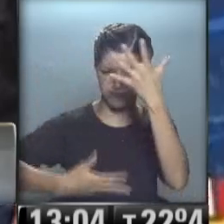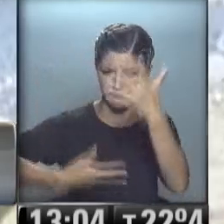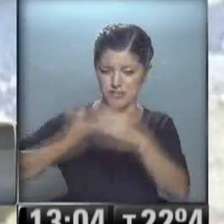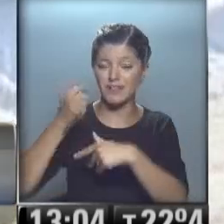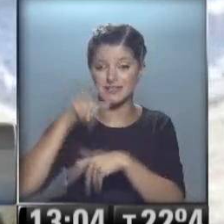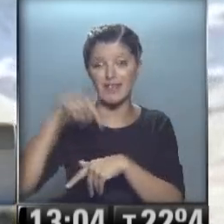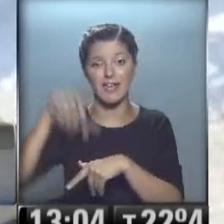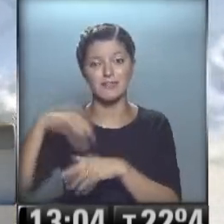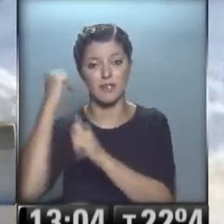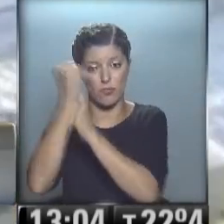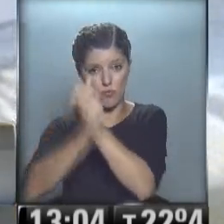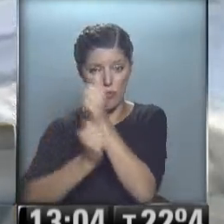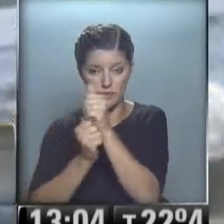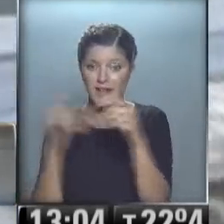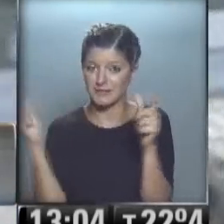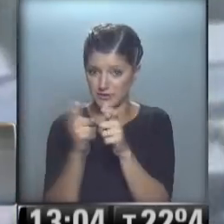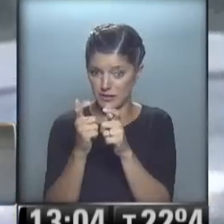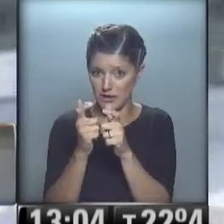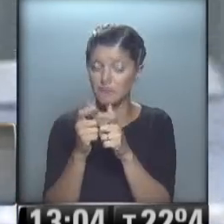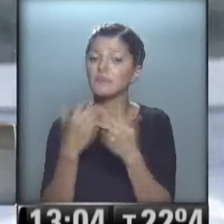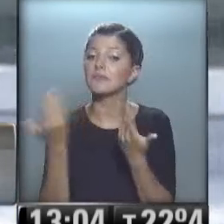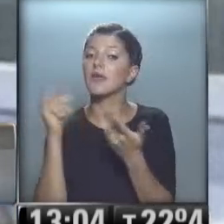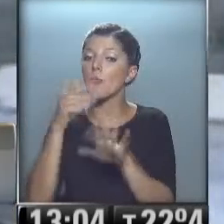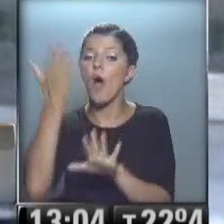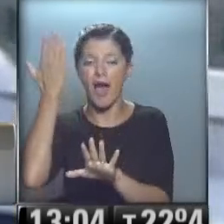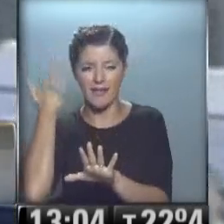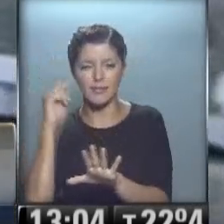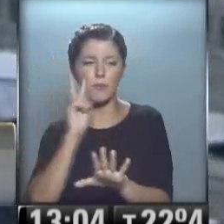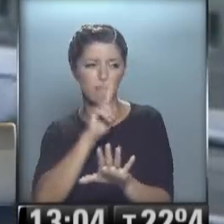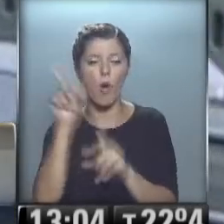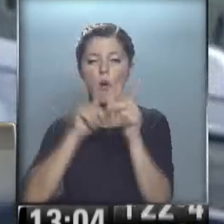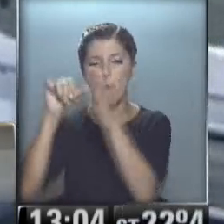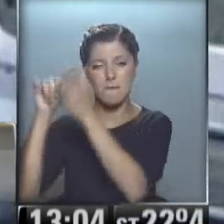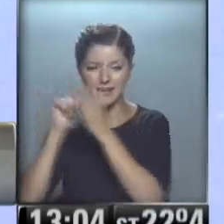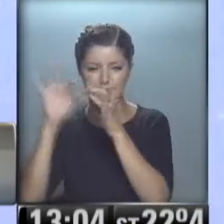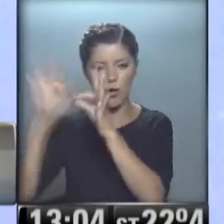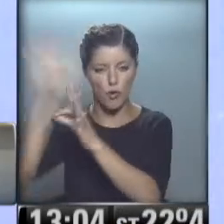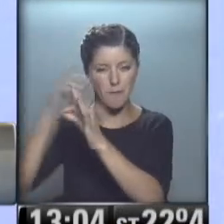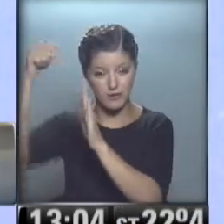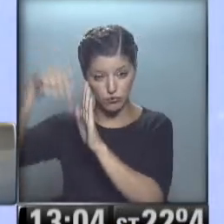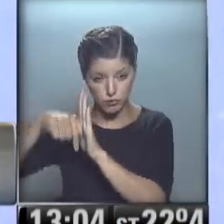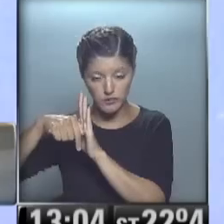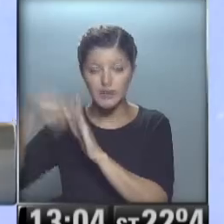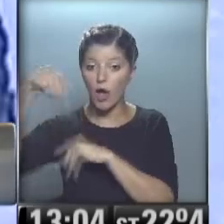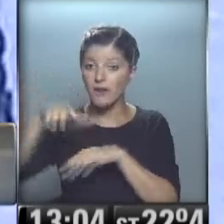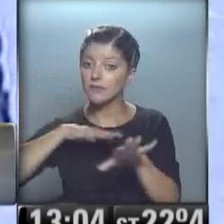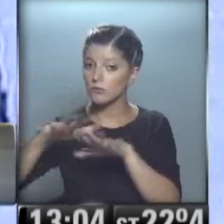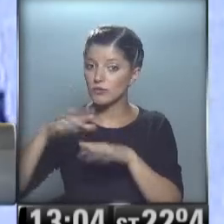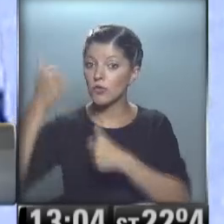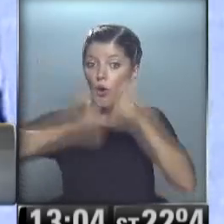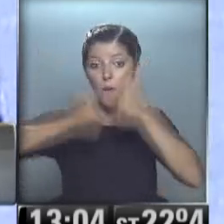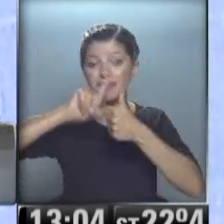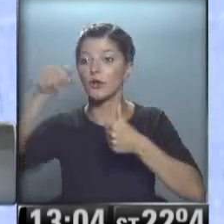la pequeña y mediana industria, como ocurrió con algunos países del sur europeo que no están en posición de competir